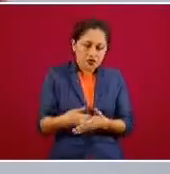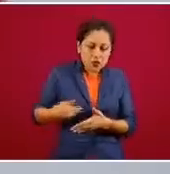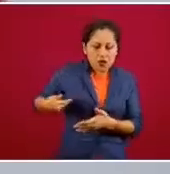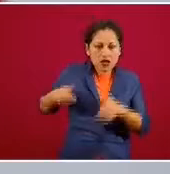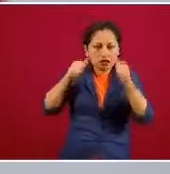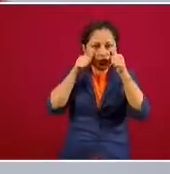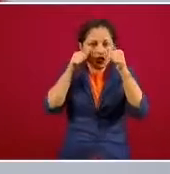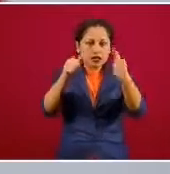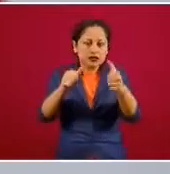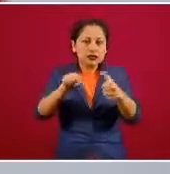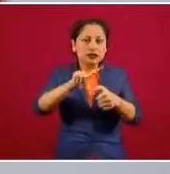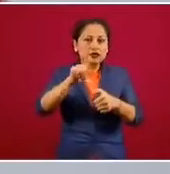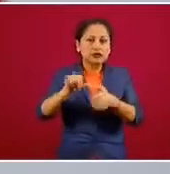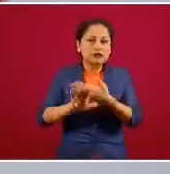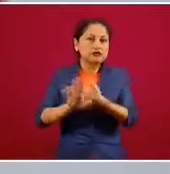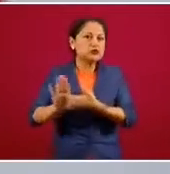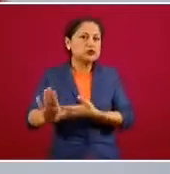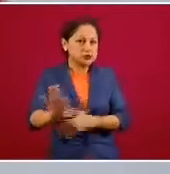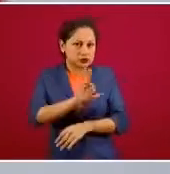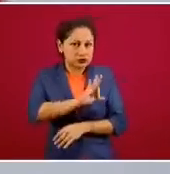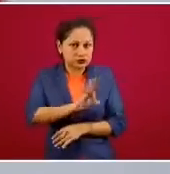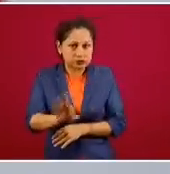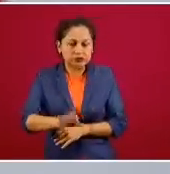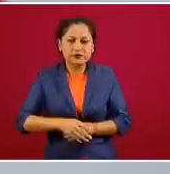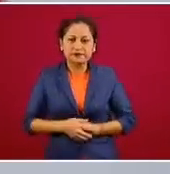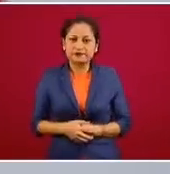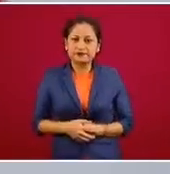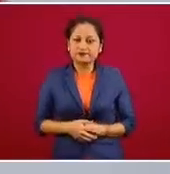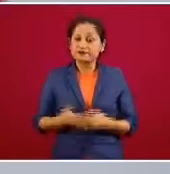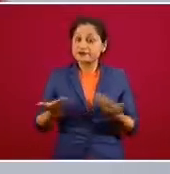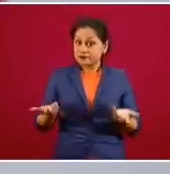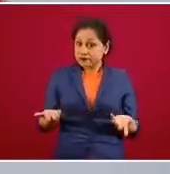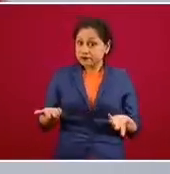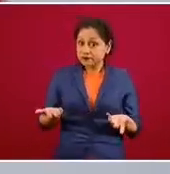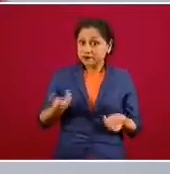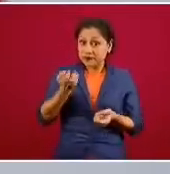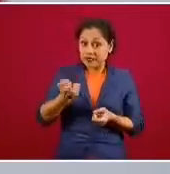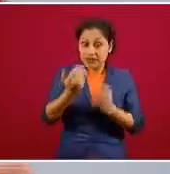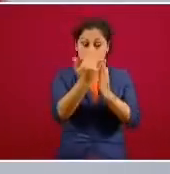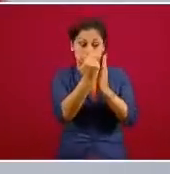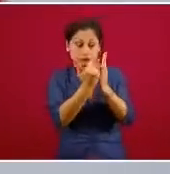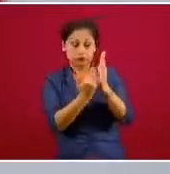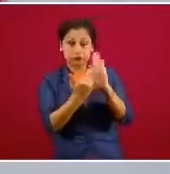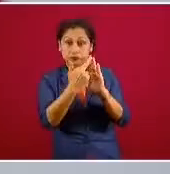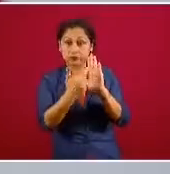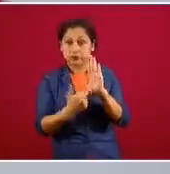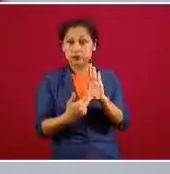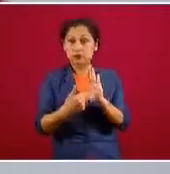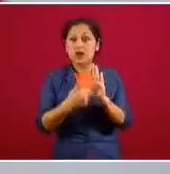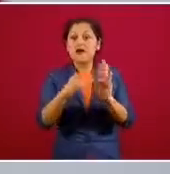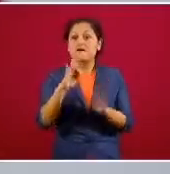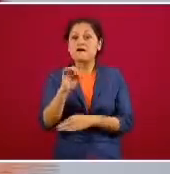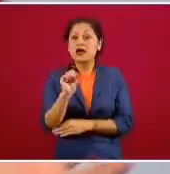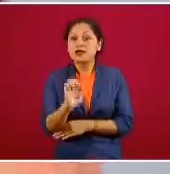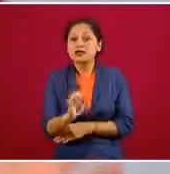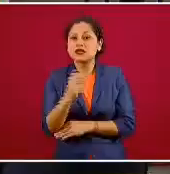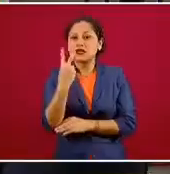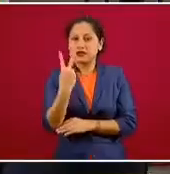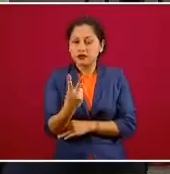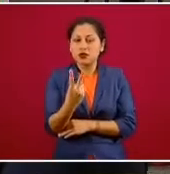tempranamente este tipo de medidas. En su momento, estas medidas al ponerse de